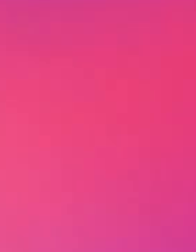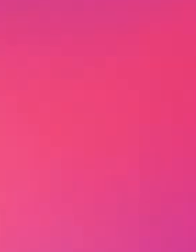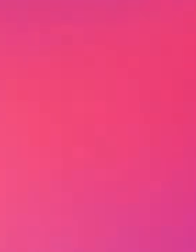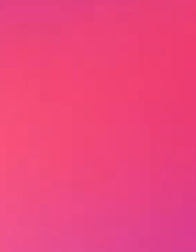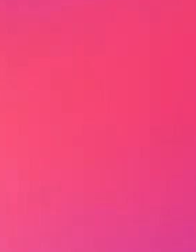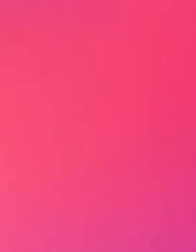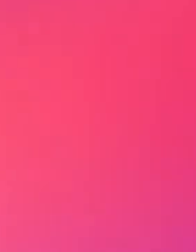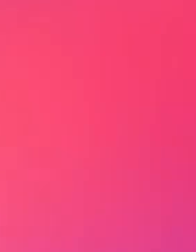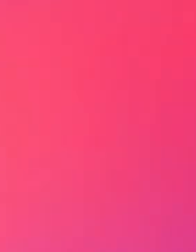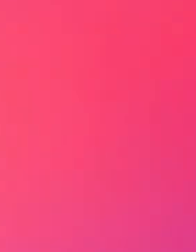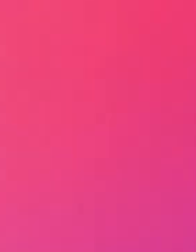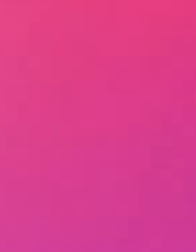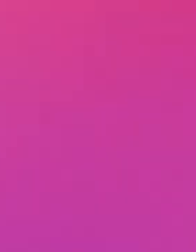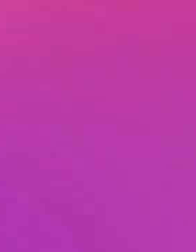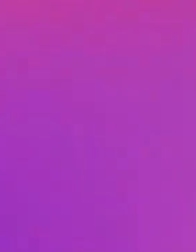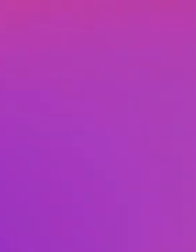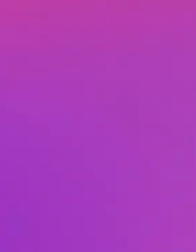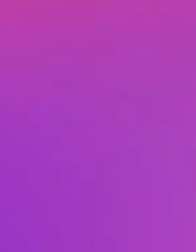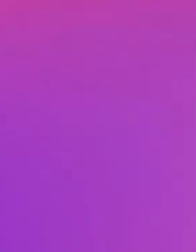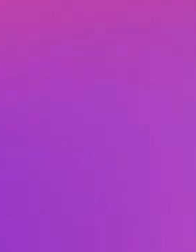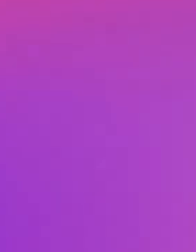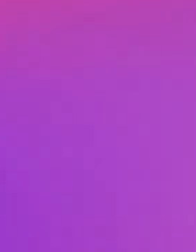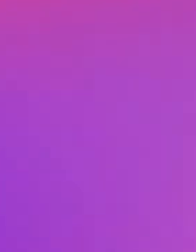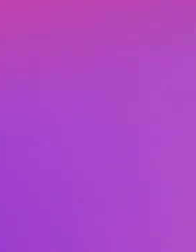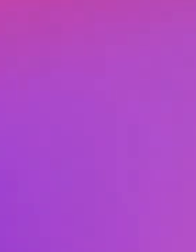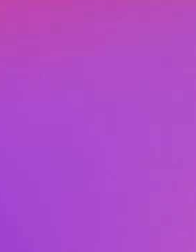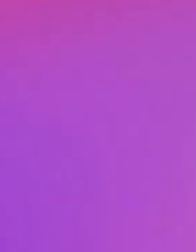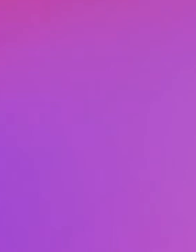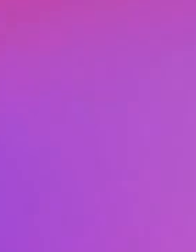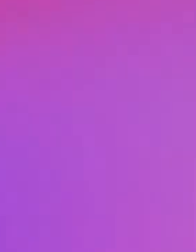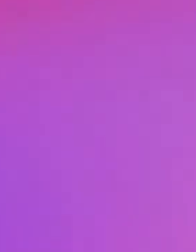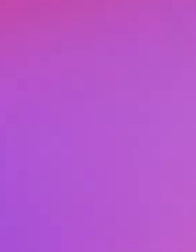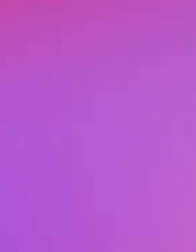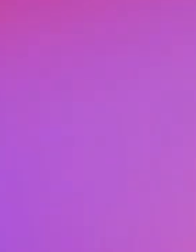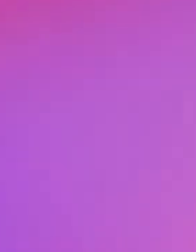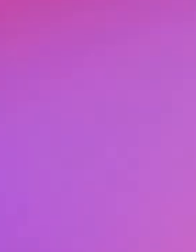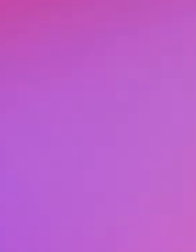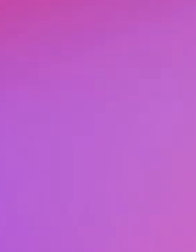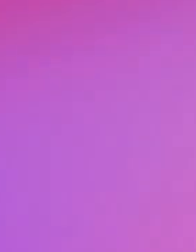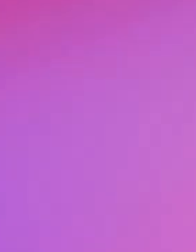conalitec.cep.gov.mx. Y recuerda que también cuentas con el sitio